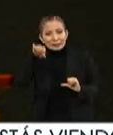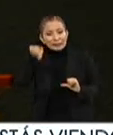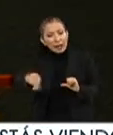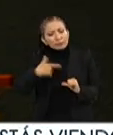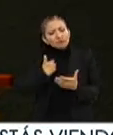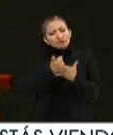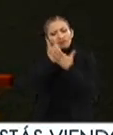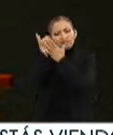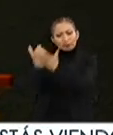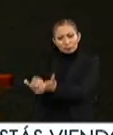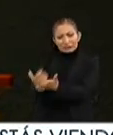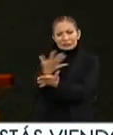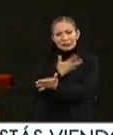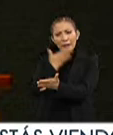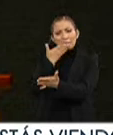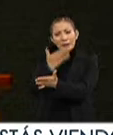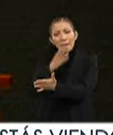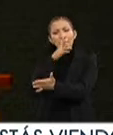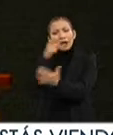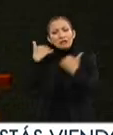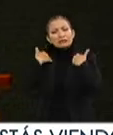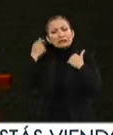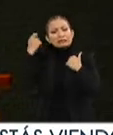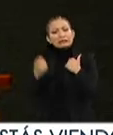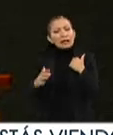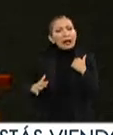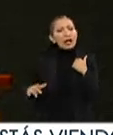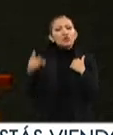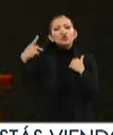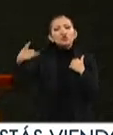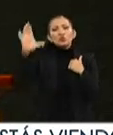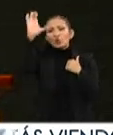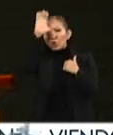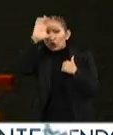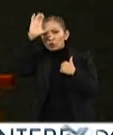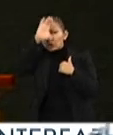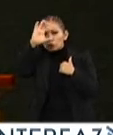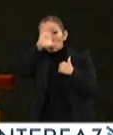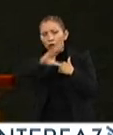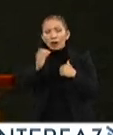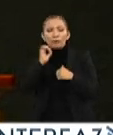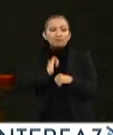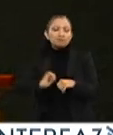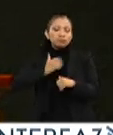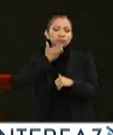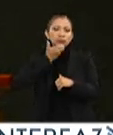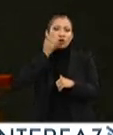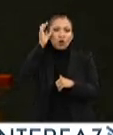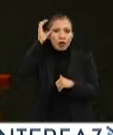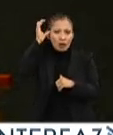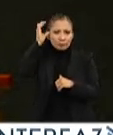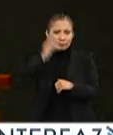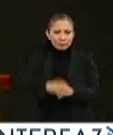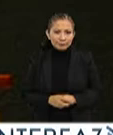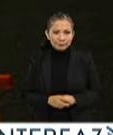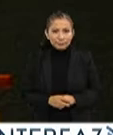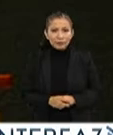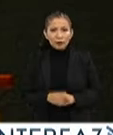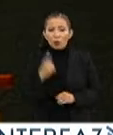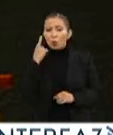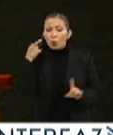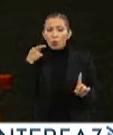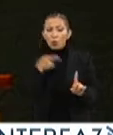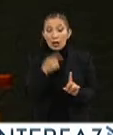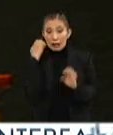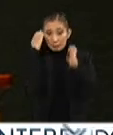les permitirá tener un mejor entendimiento sobre la cultura y tradiciones de Corea. Una de